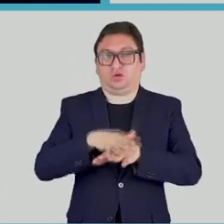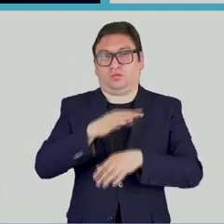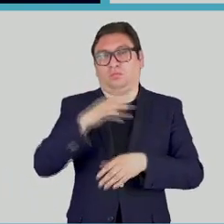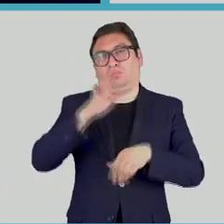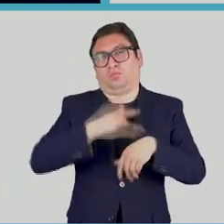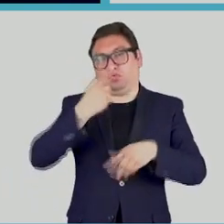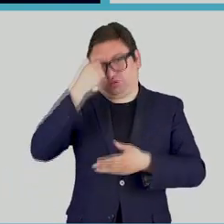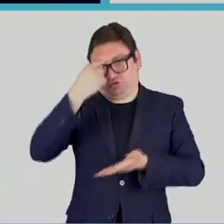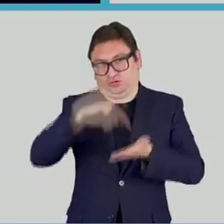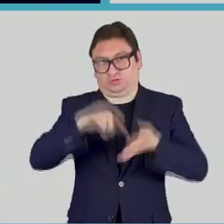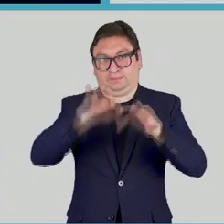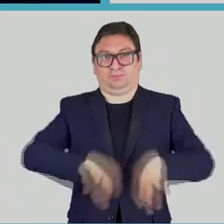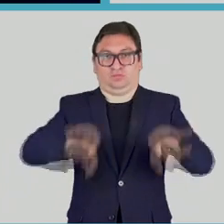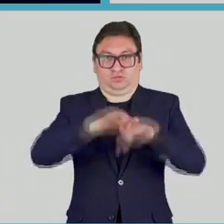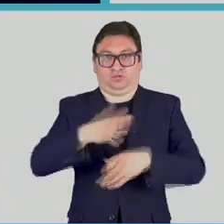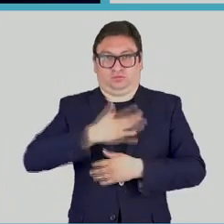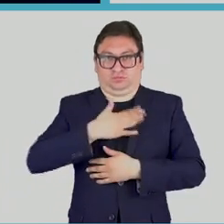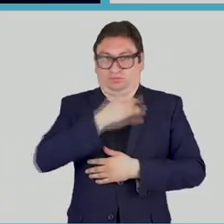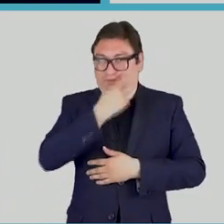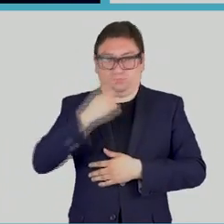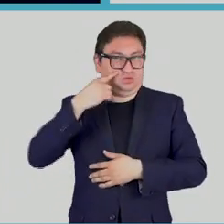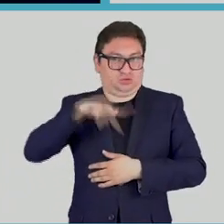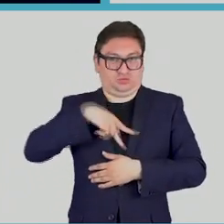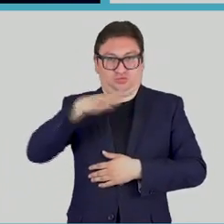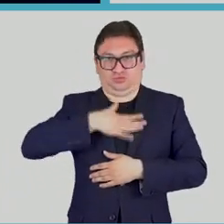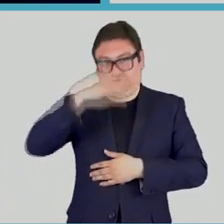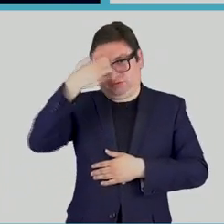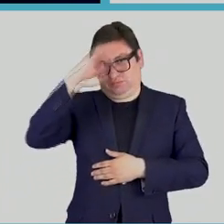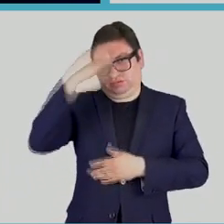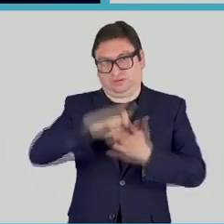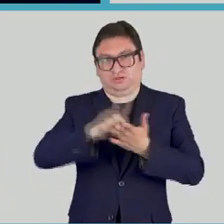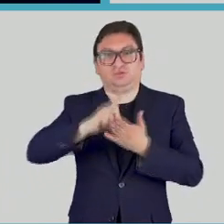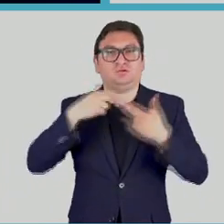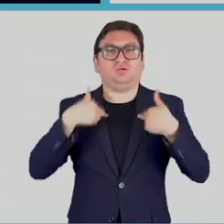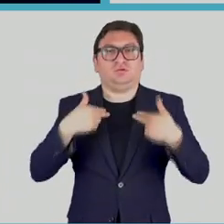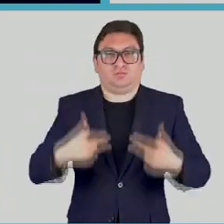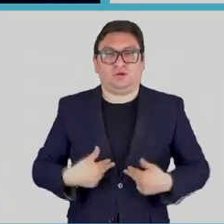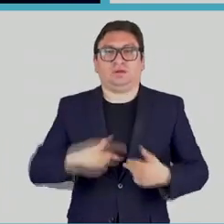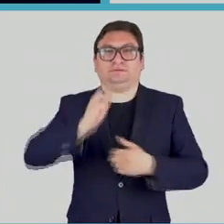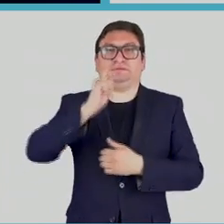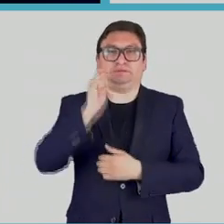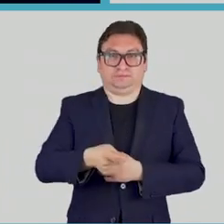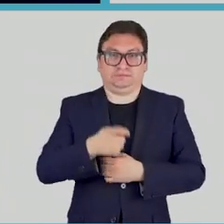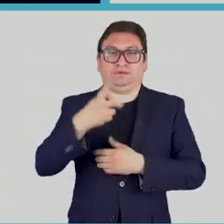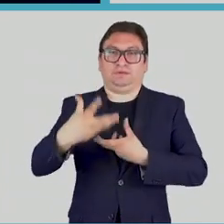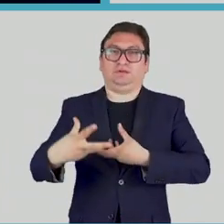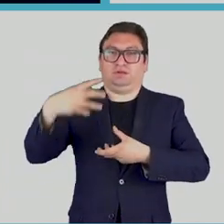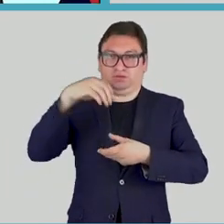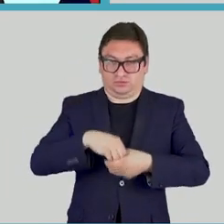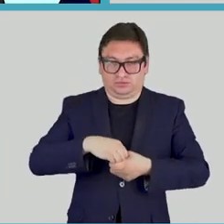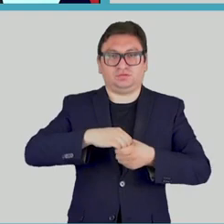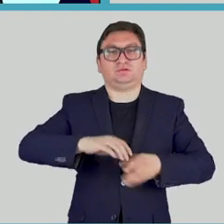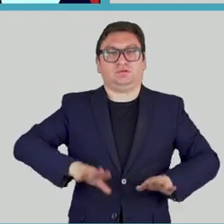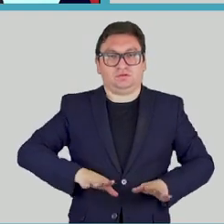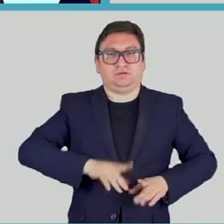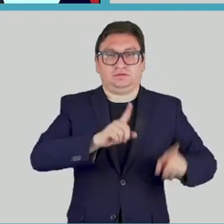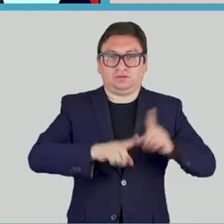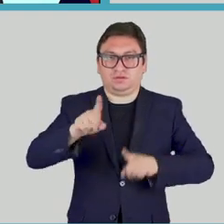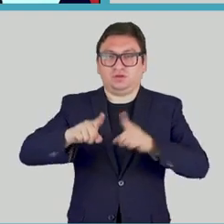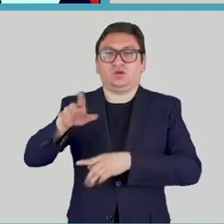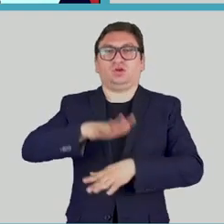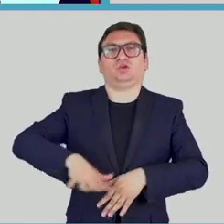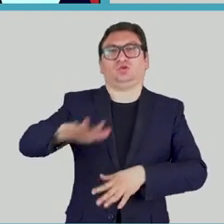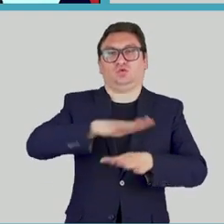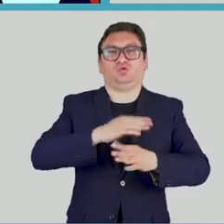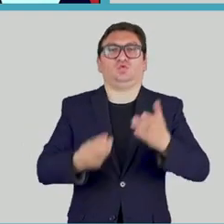lo importante para mí desde mi punto de vista como especialista en derechos humanos es el tema de la inclusión la diversidad y la